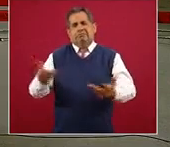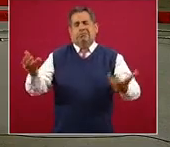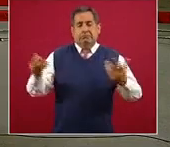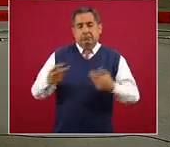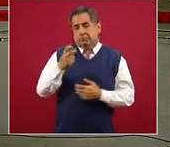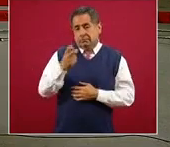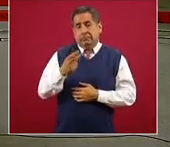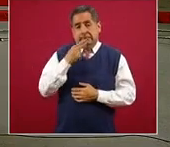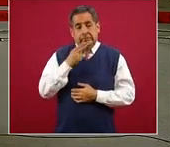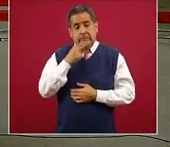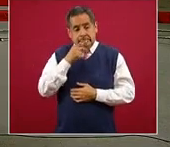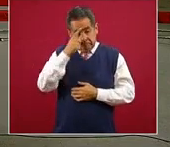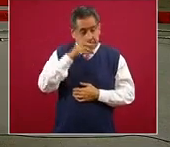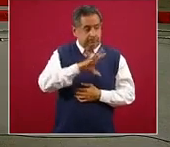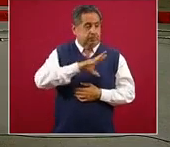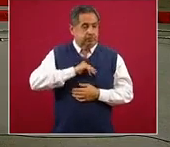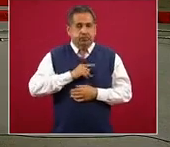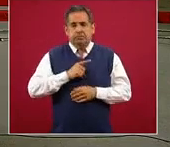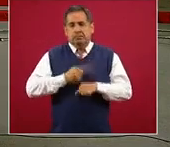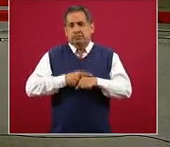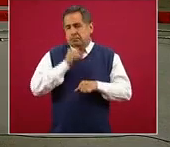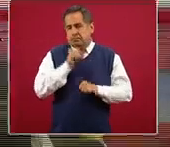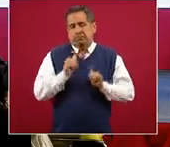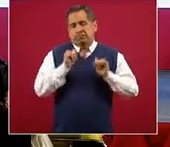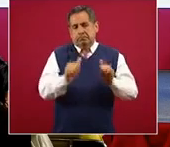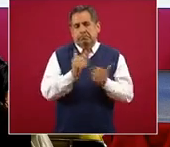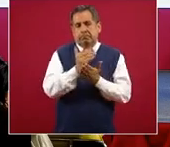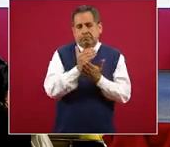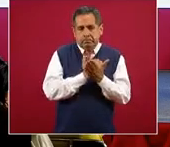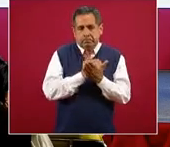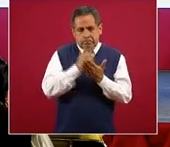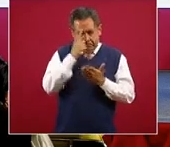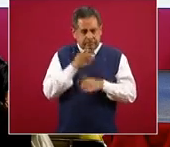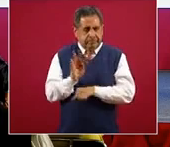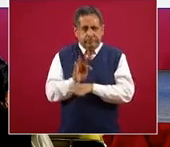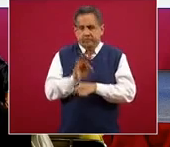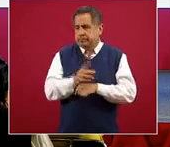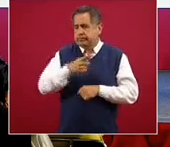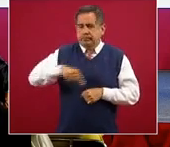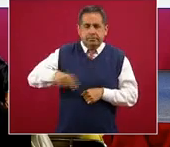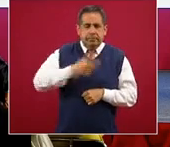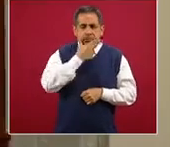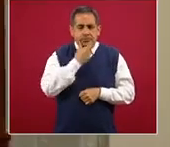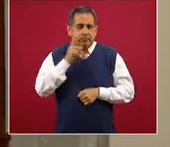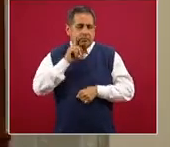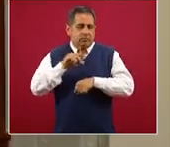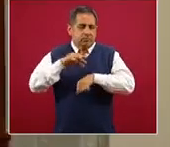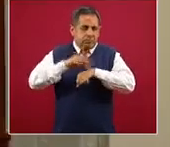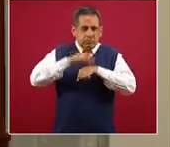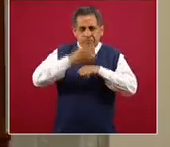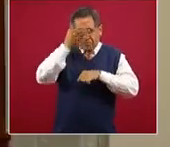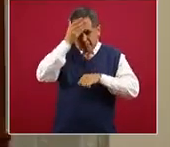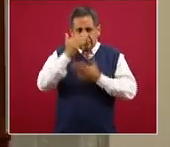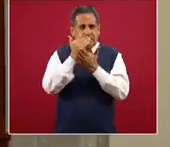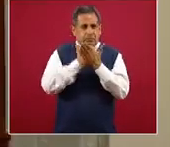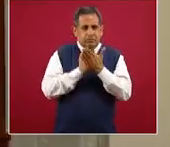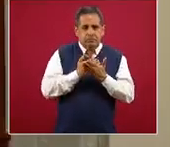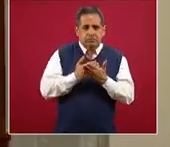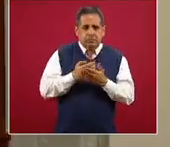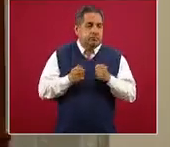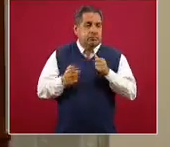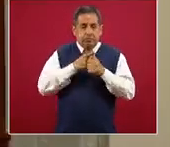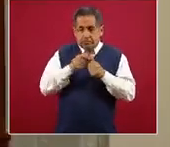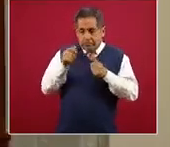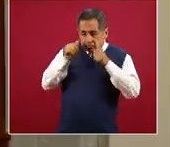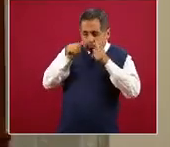ha dado resultados en proteger al personal, en disminuir la infección y la atención oportuna